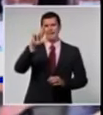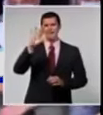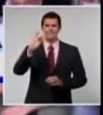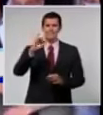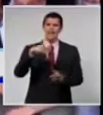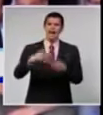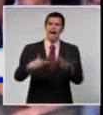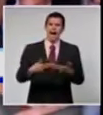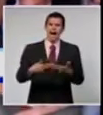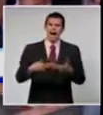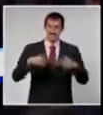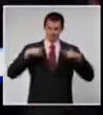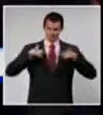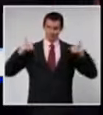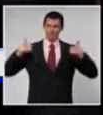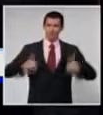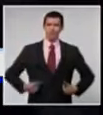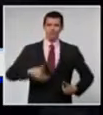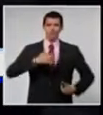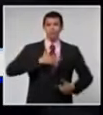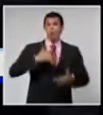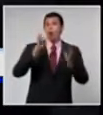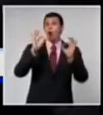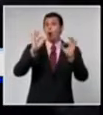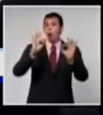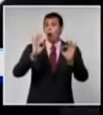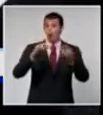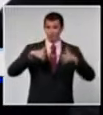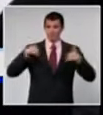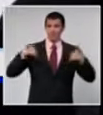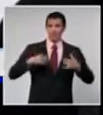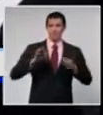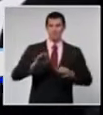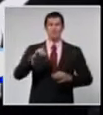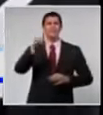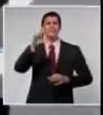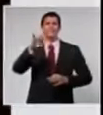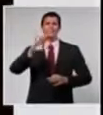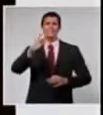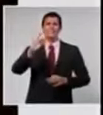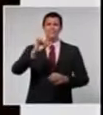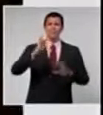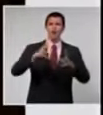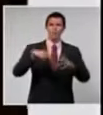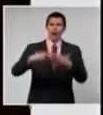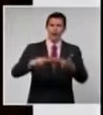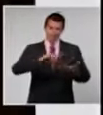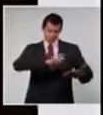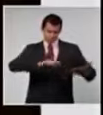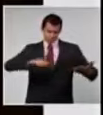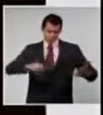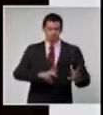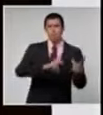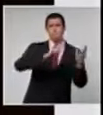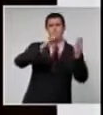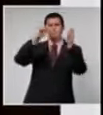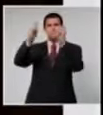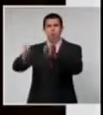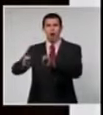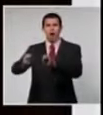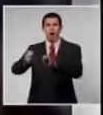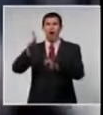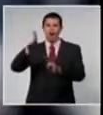camisetas originales de la Juventus de Turín con su número 7 y firmadas por el propio atleta. El club de fútbol